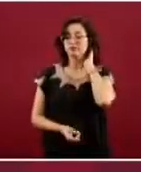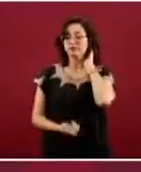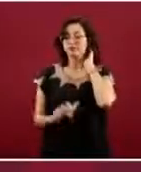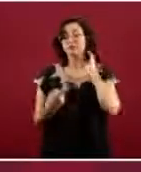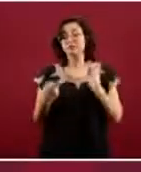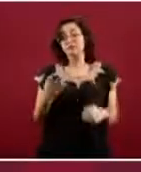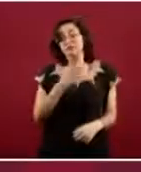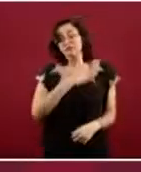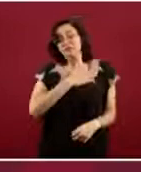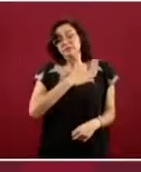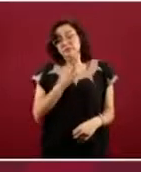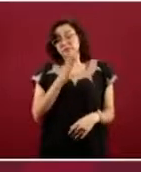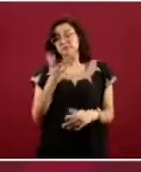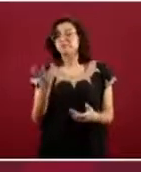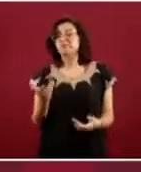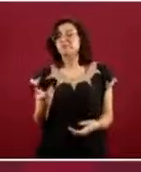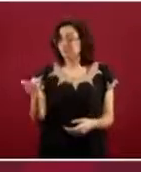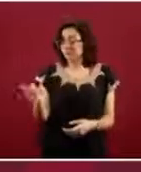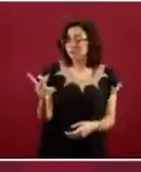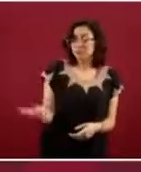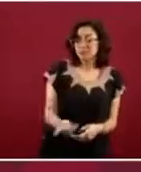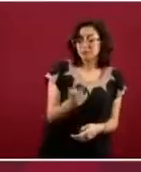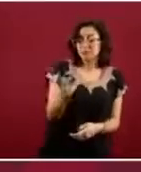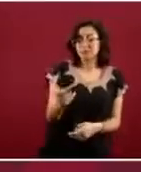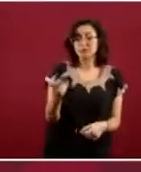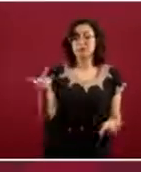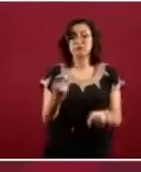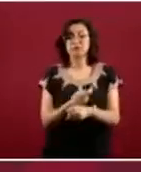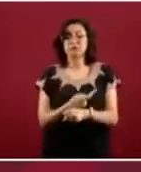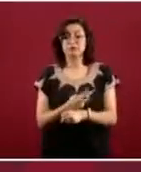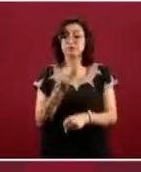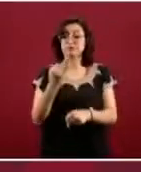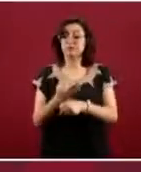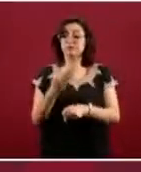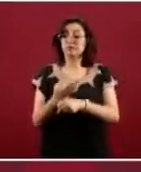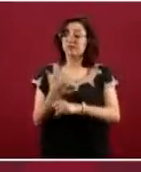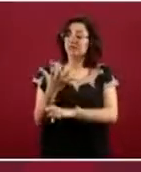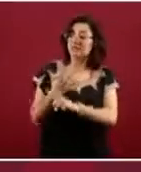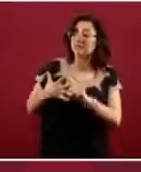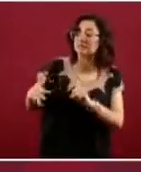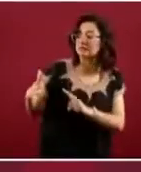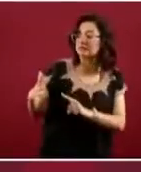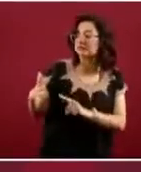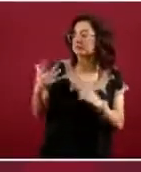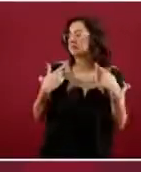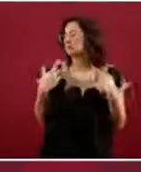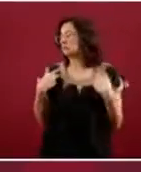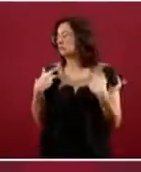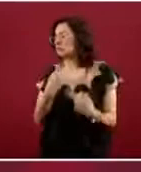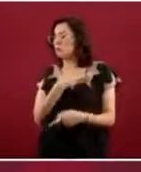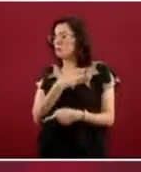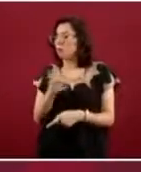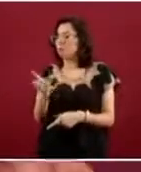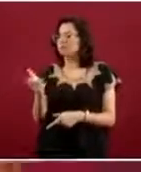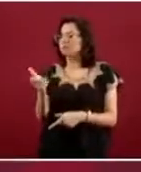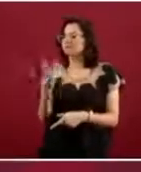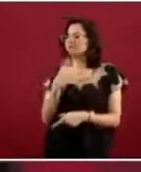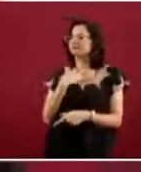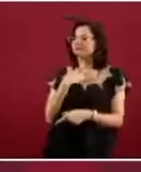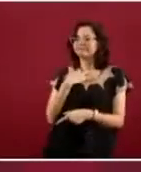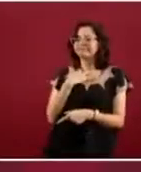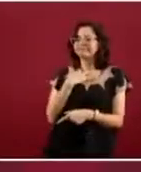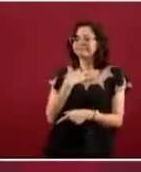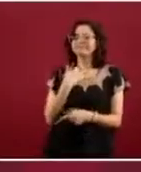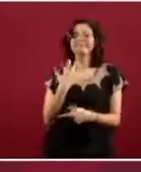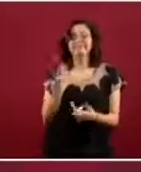punto, entonces, la situación social, la carencia social, la carencia económica, nos lleva obviamente a,